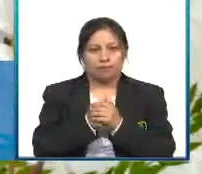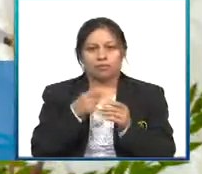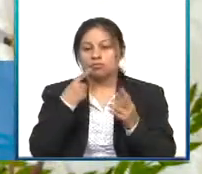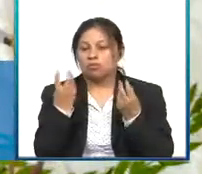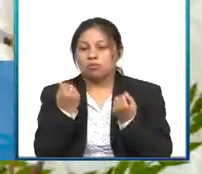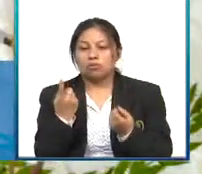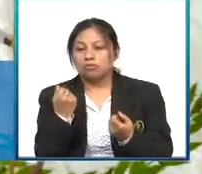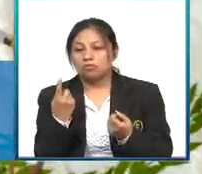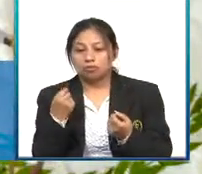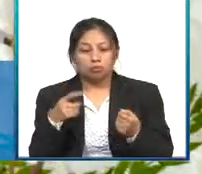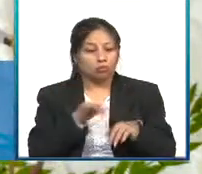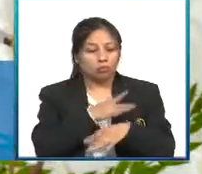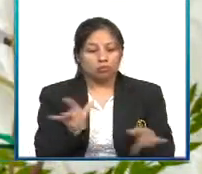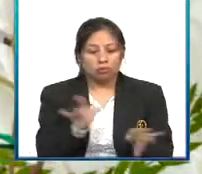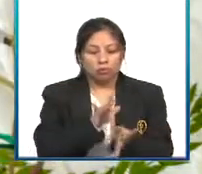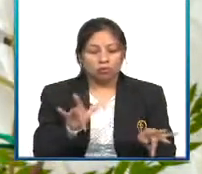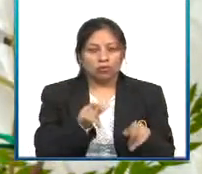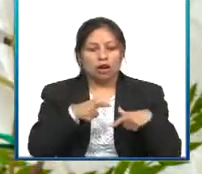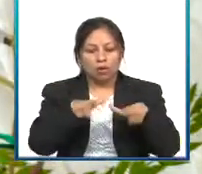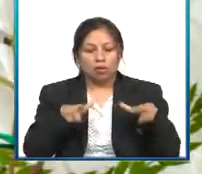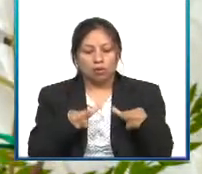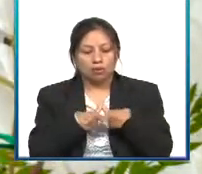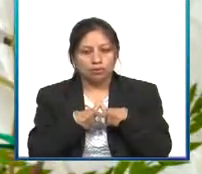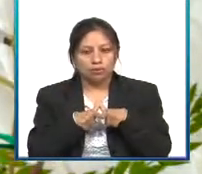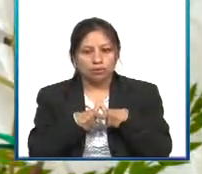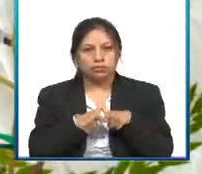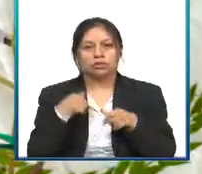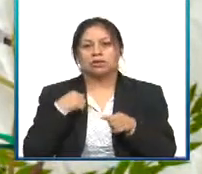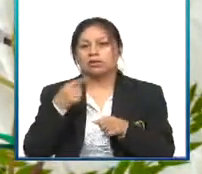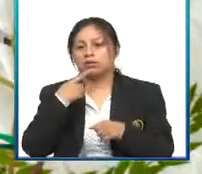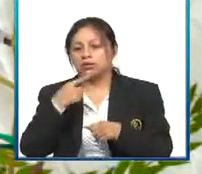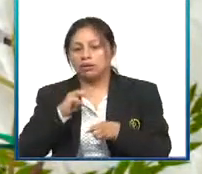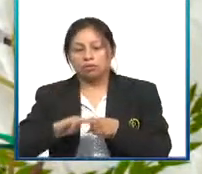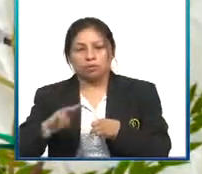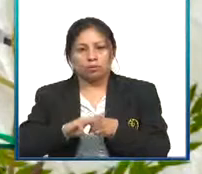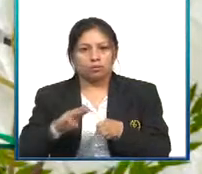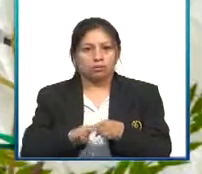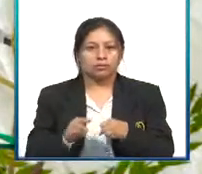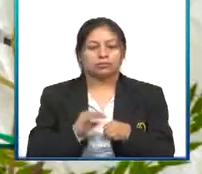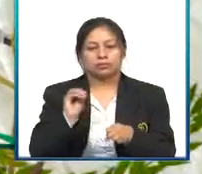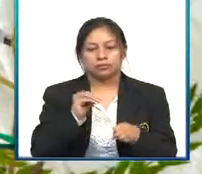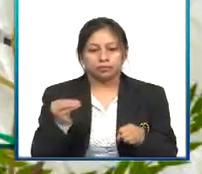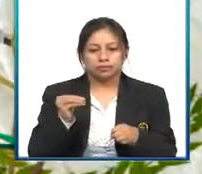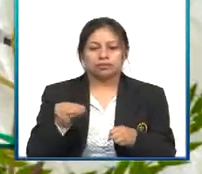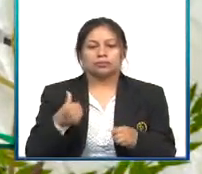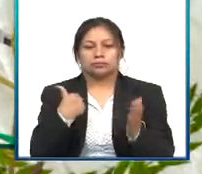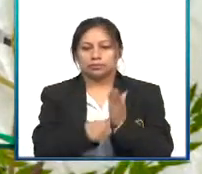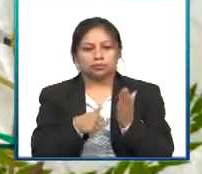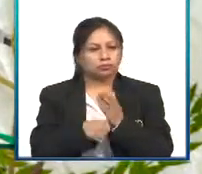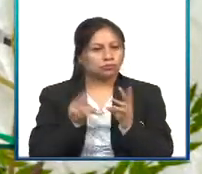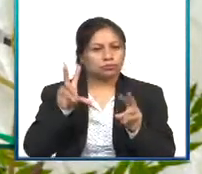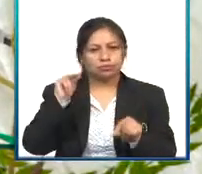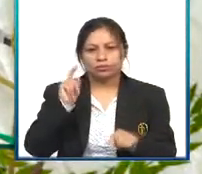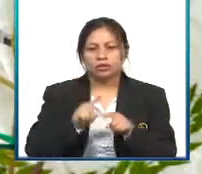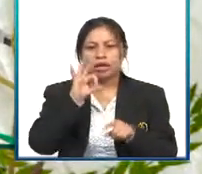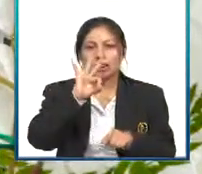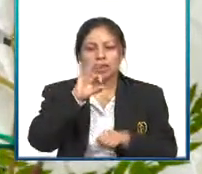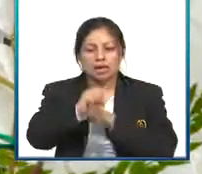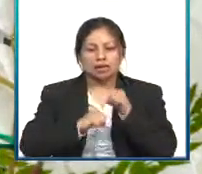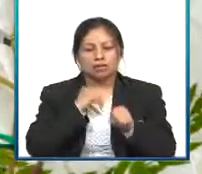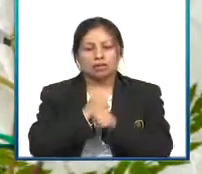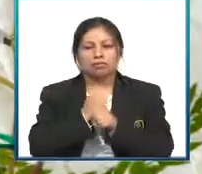por la ausencia de plazas en ciertos lugares rurales del municipio. que la municipalidad lleva más de